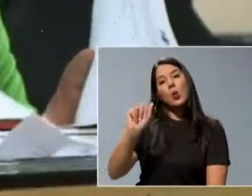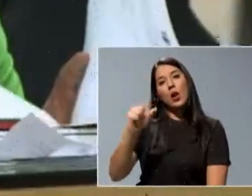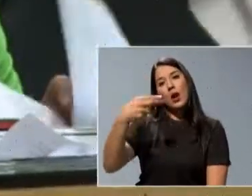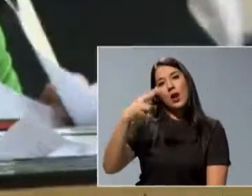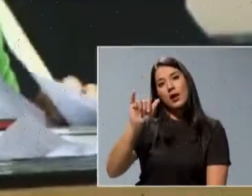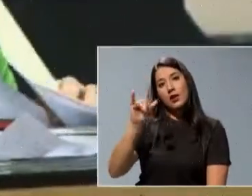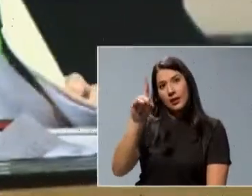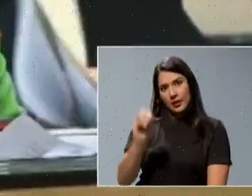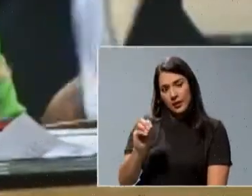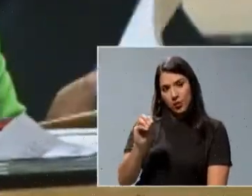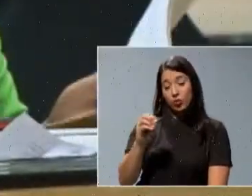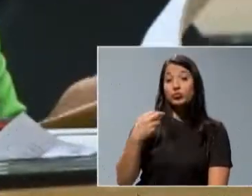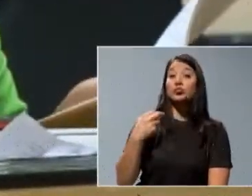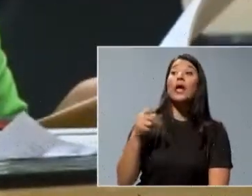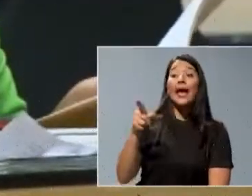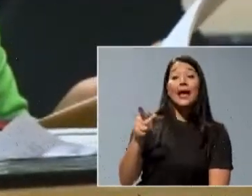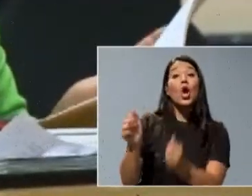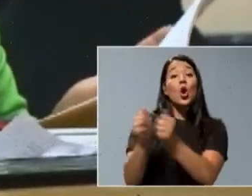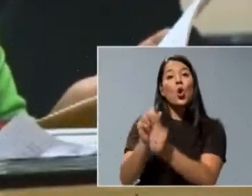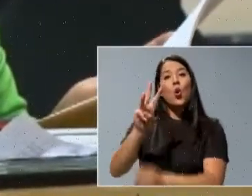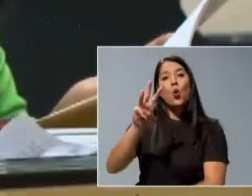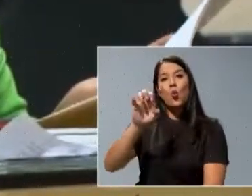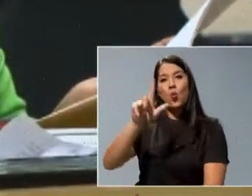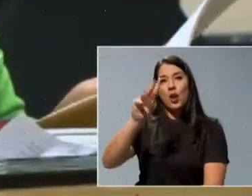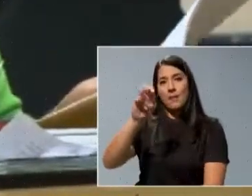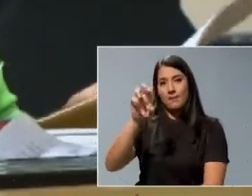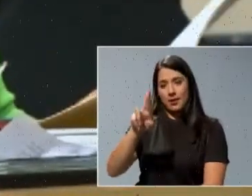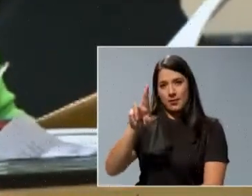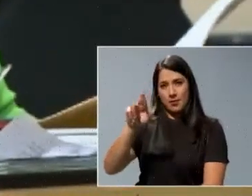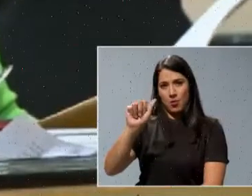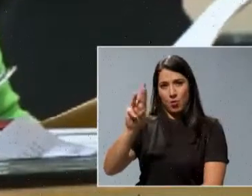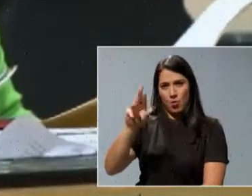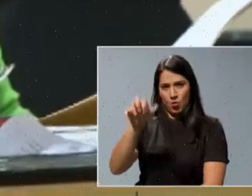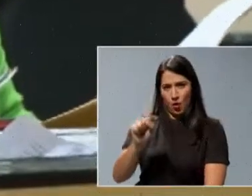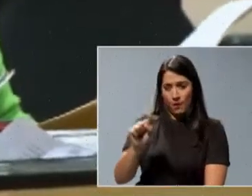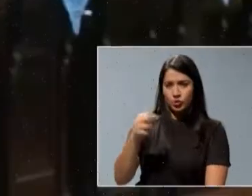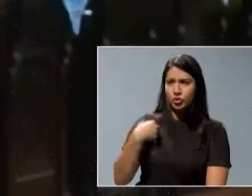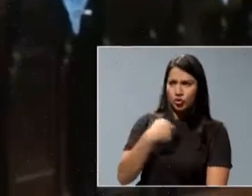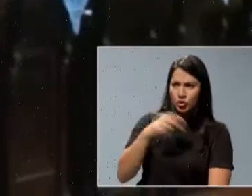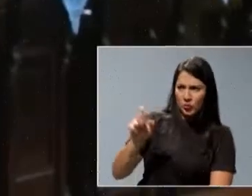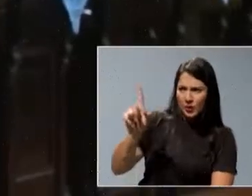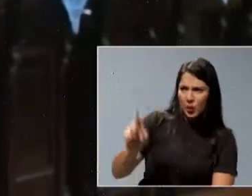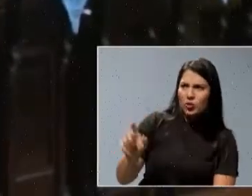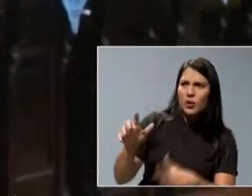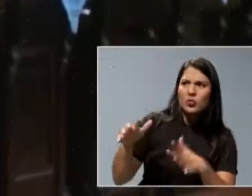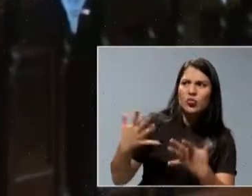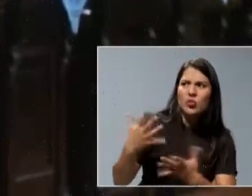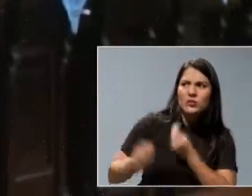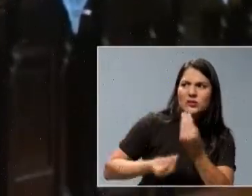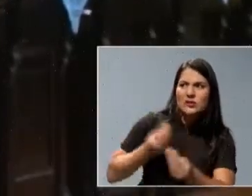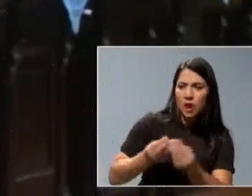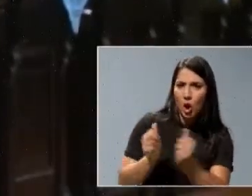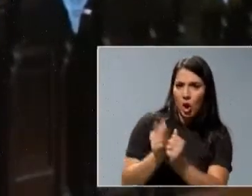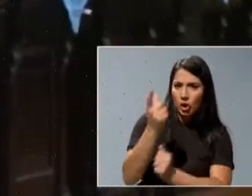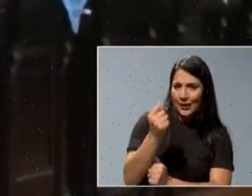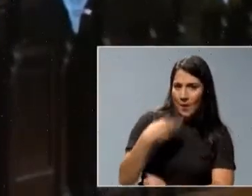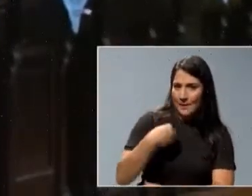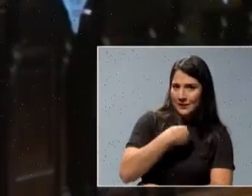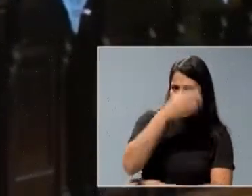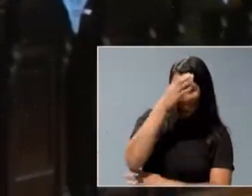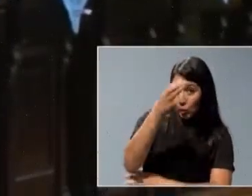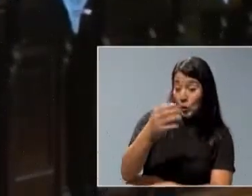bancada, Wilmer Ramos, el informe de minoría. Ella dice que esa es la vía para restituir estos recursos del Ministerio de Cultura.